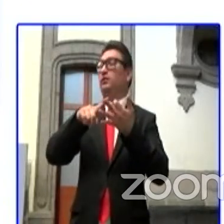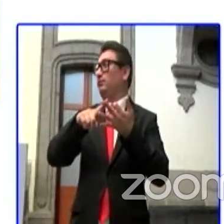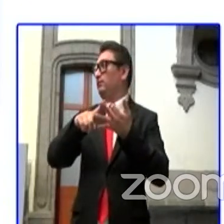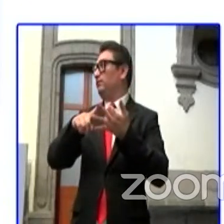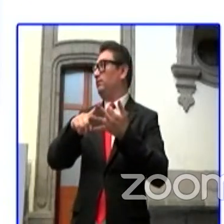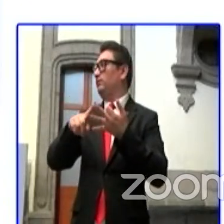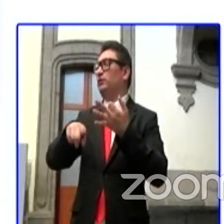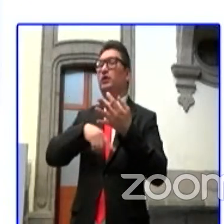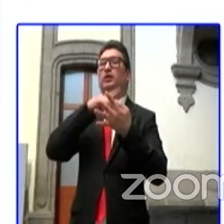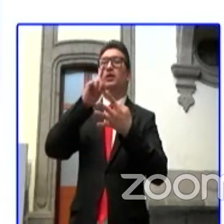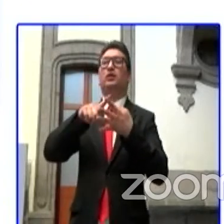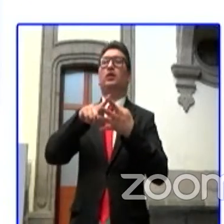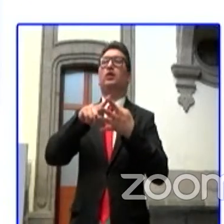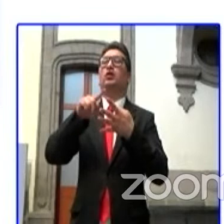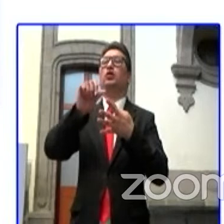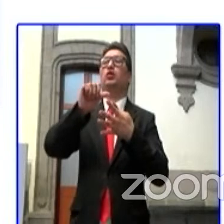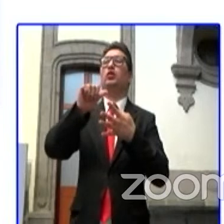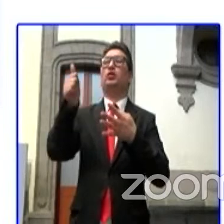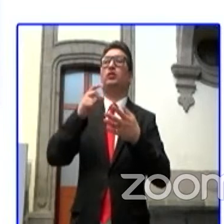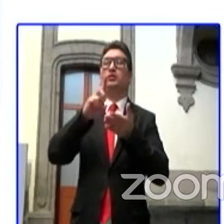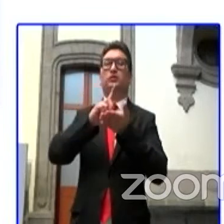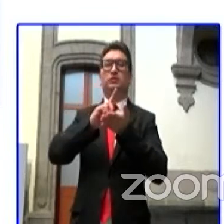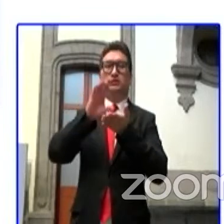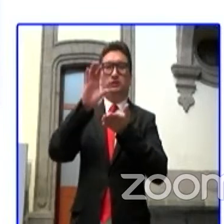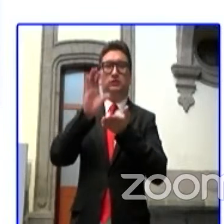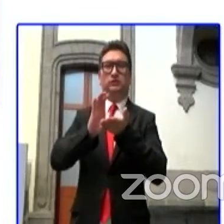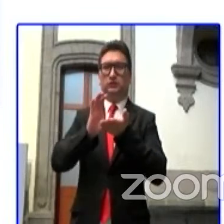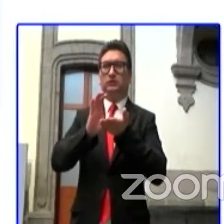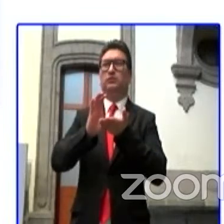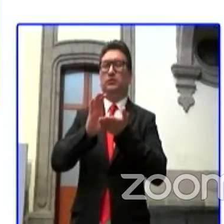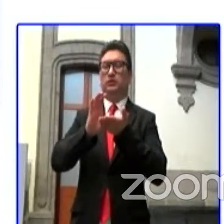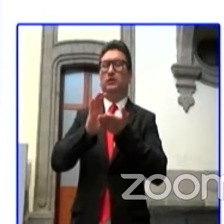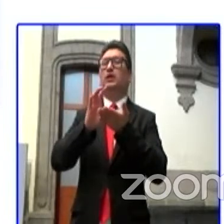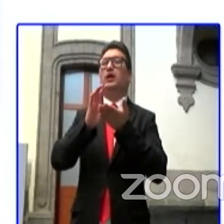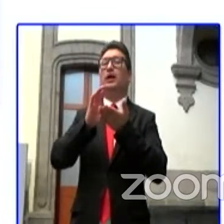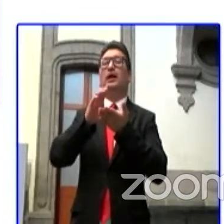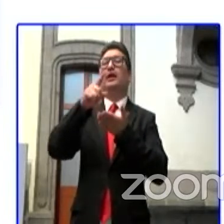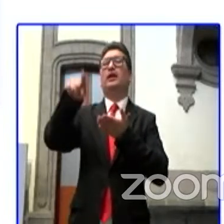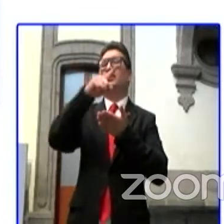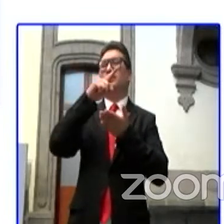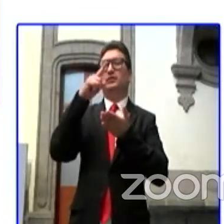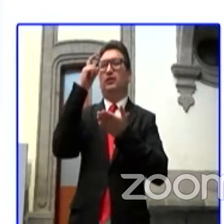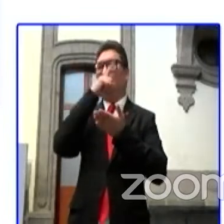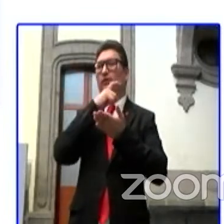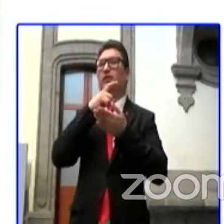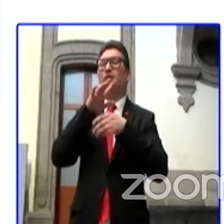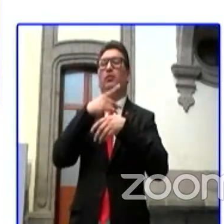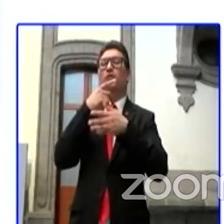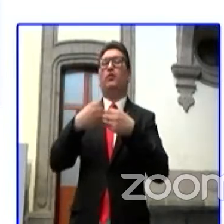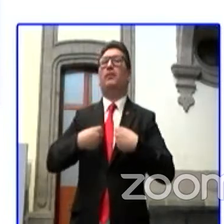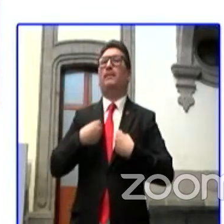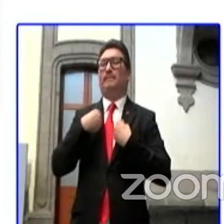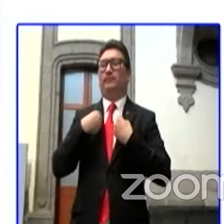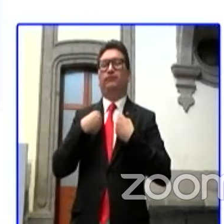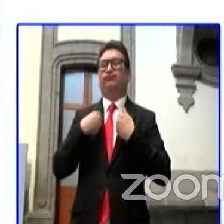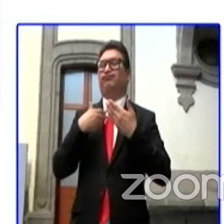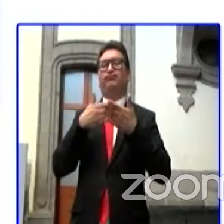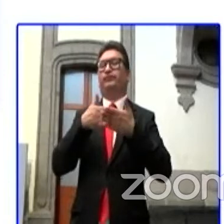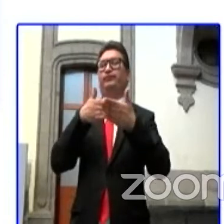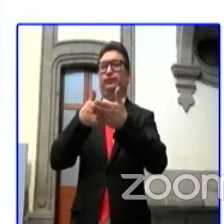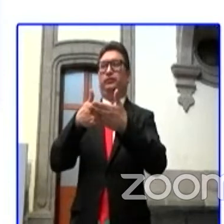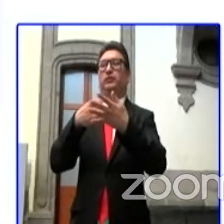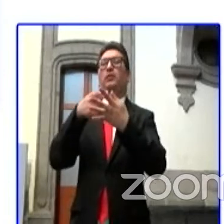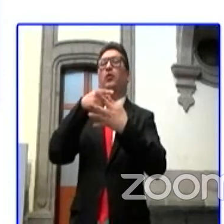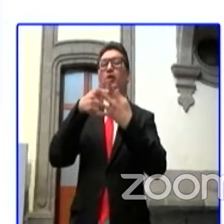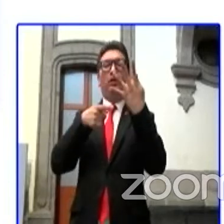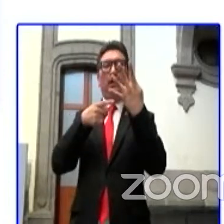y esa discapacidad hace más difícil nuestras vidas. Y entonces lo que tenemos que